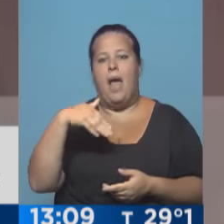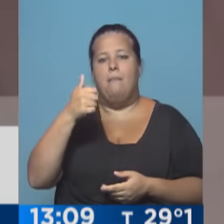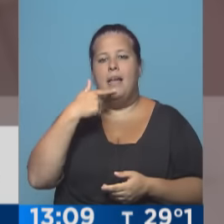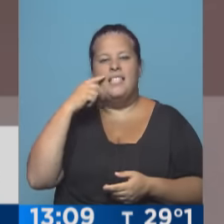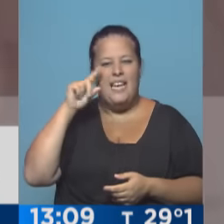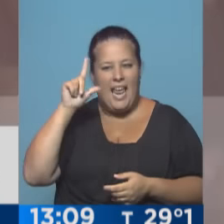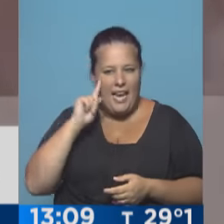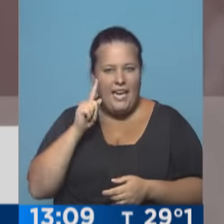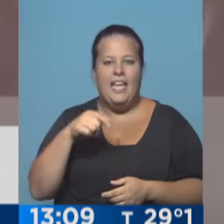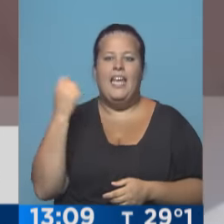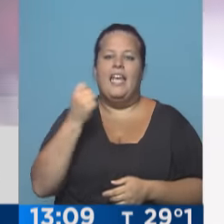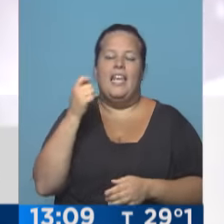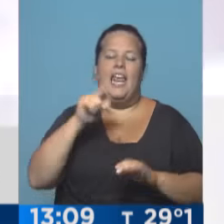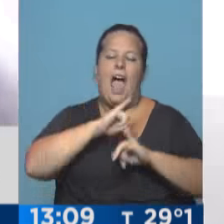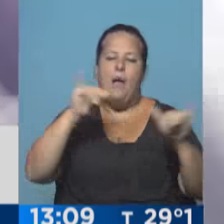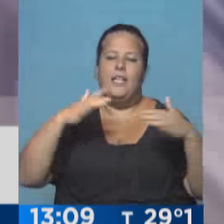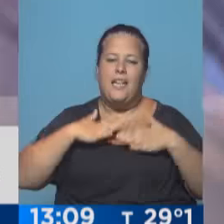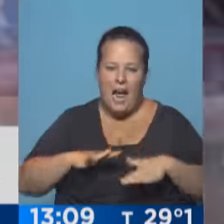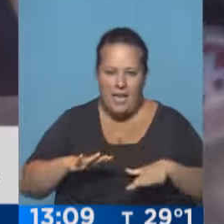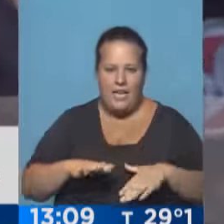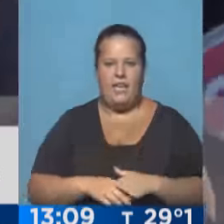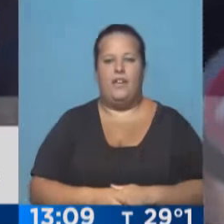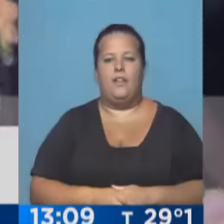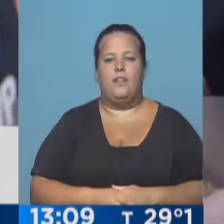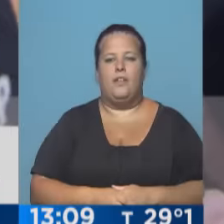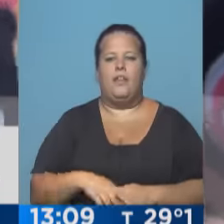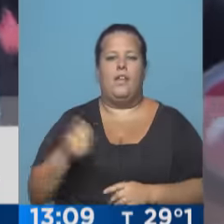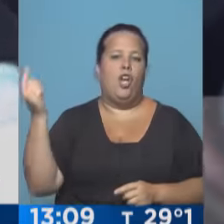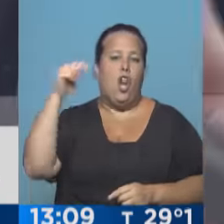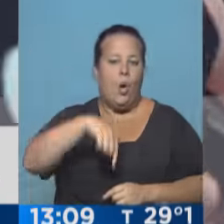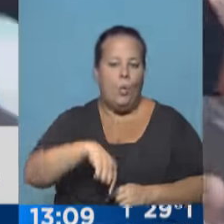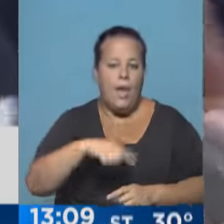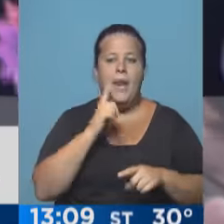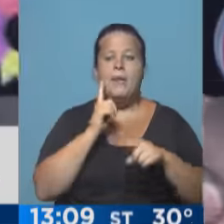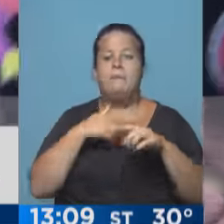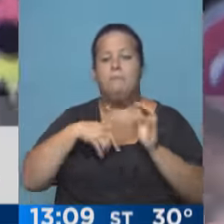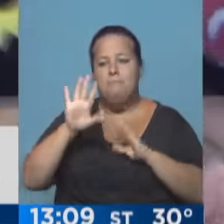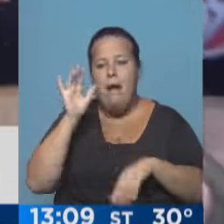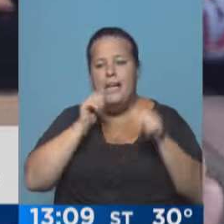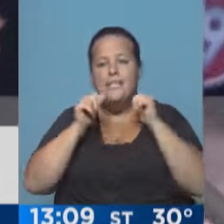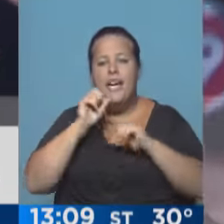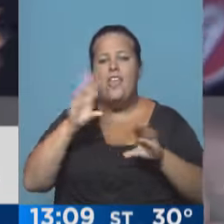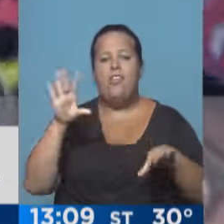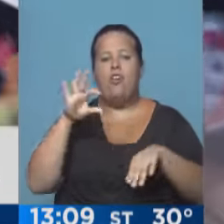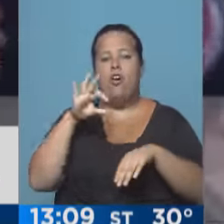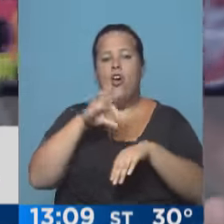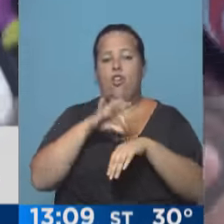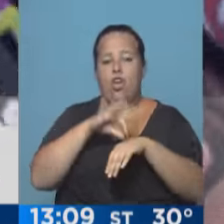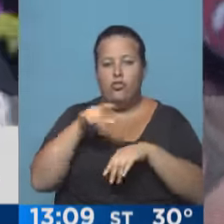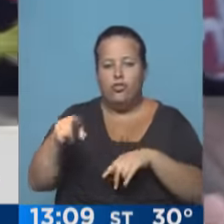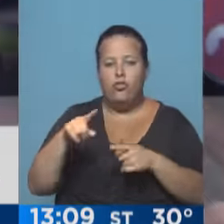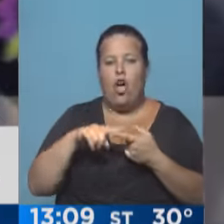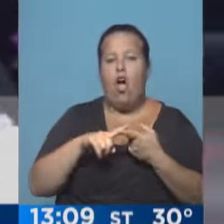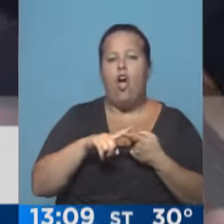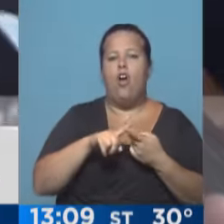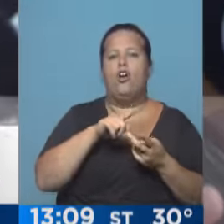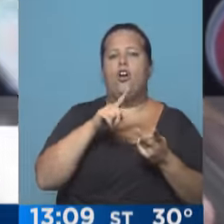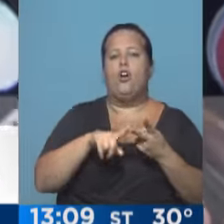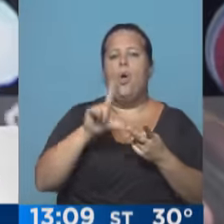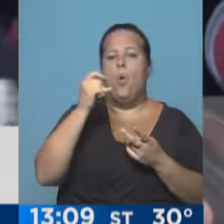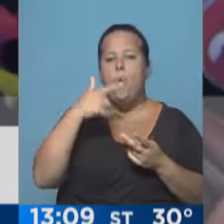Mancinelli, que quería llevarle tranquilidad para así de los que vinieron acá, el más comprometido en realidad es el doctor Di Spagna y